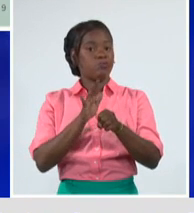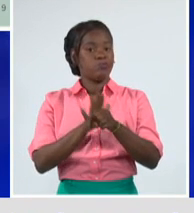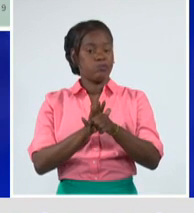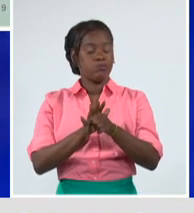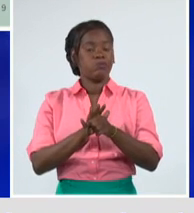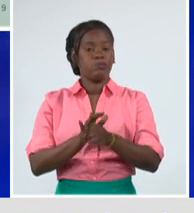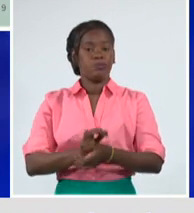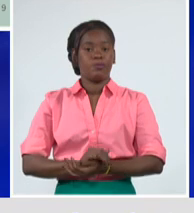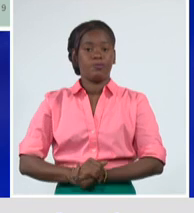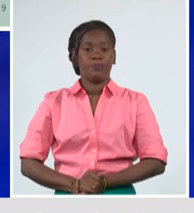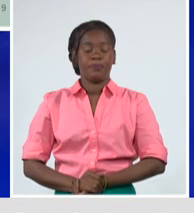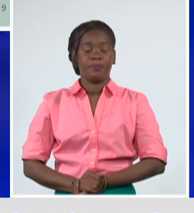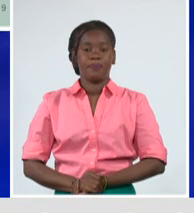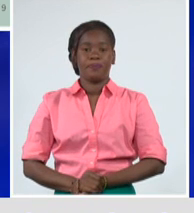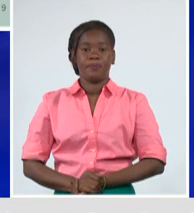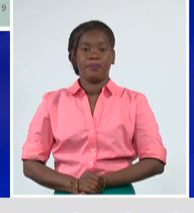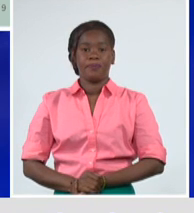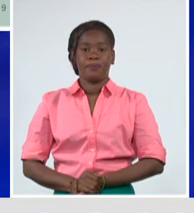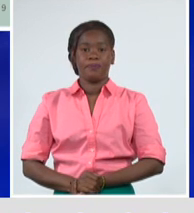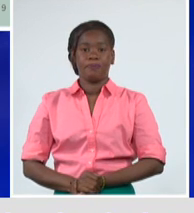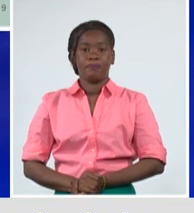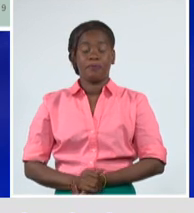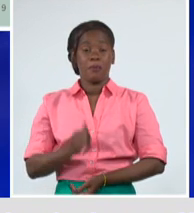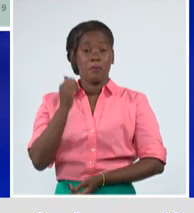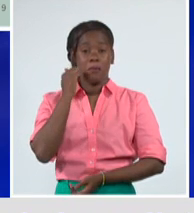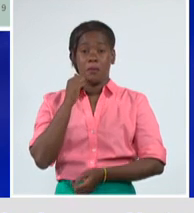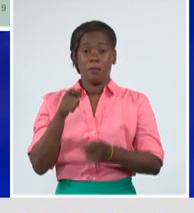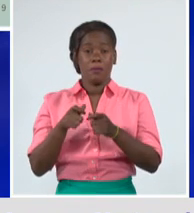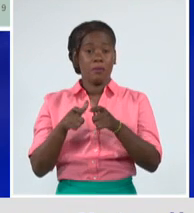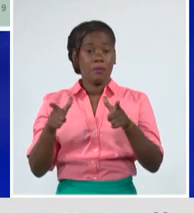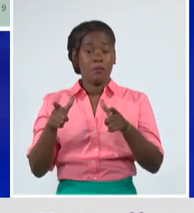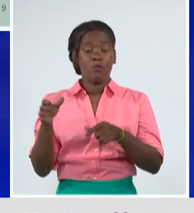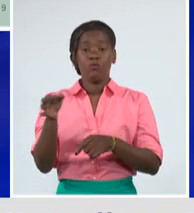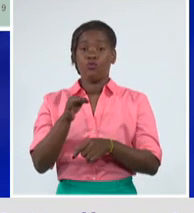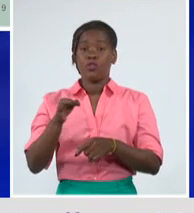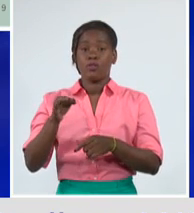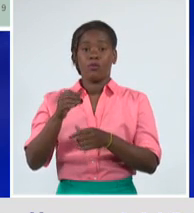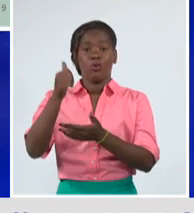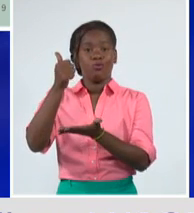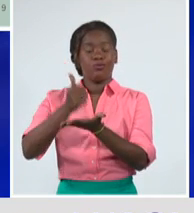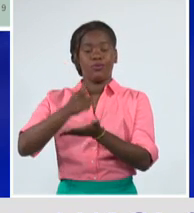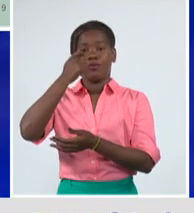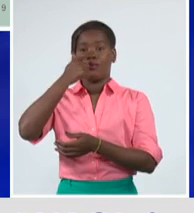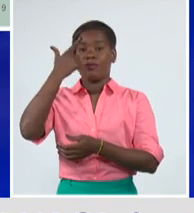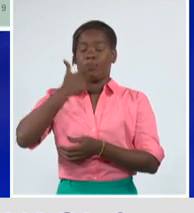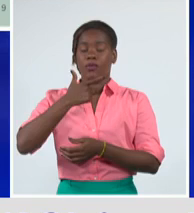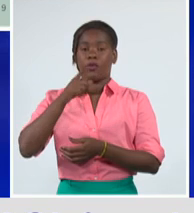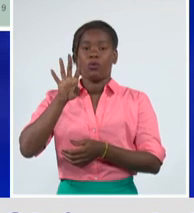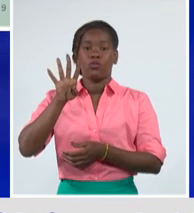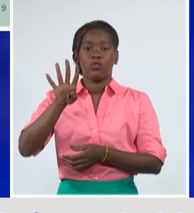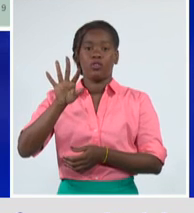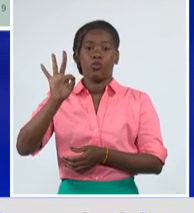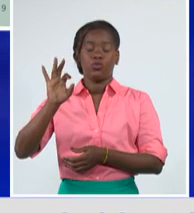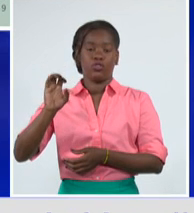este territorio. La cifra mayor en el municipio de Ciego de Ávila, 480, el